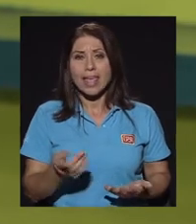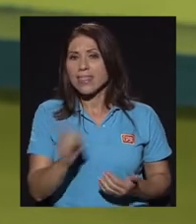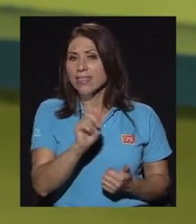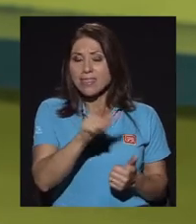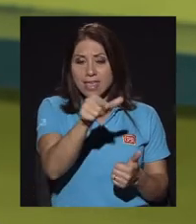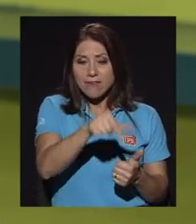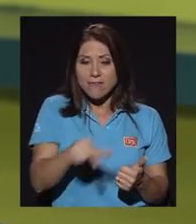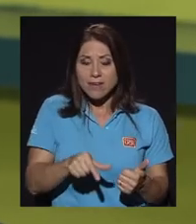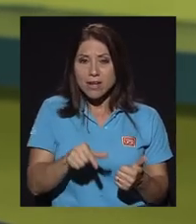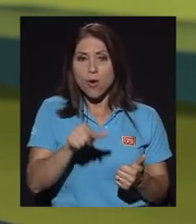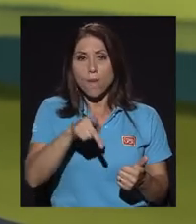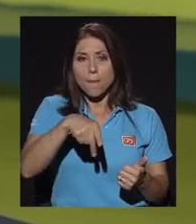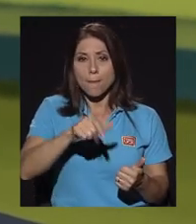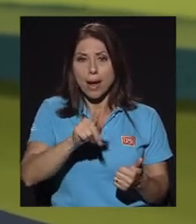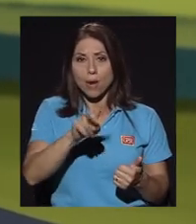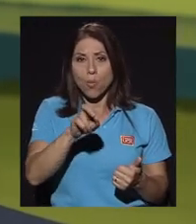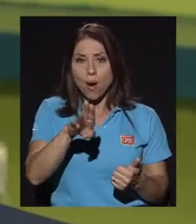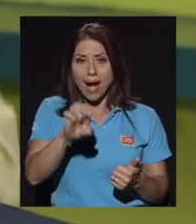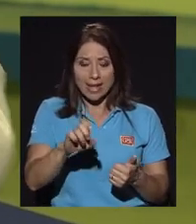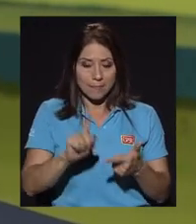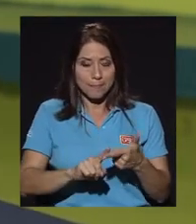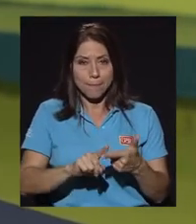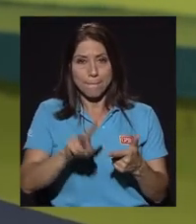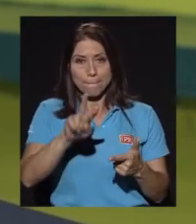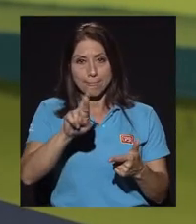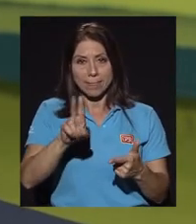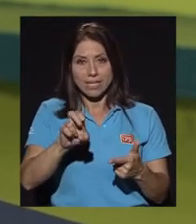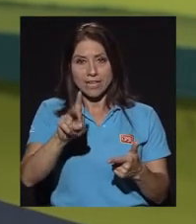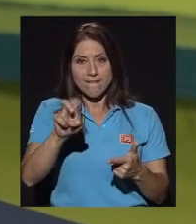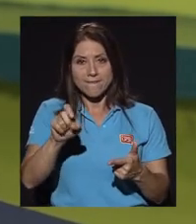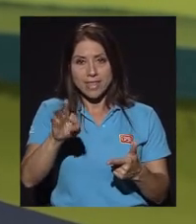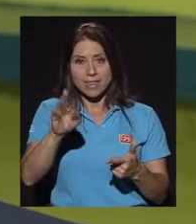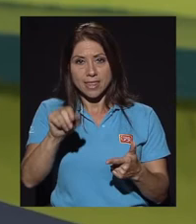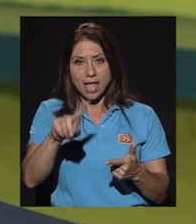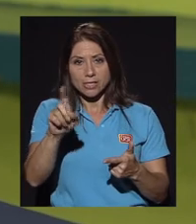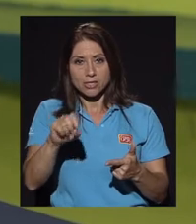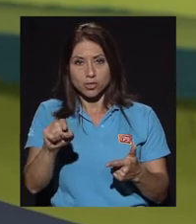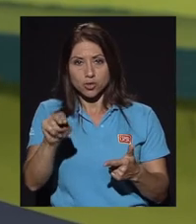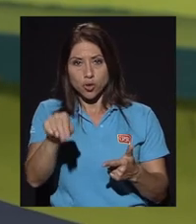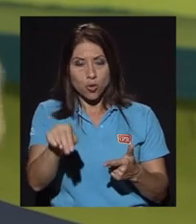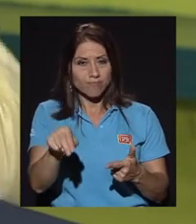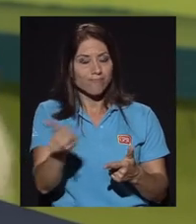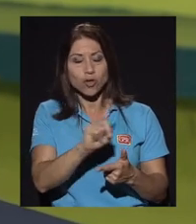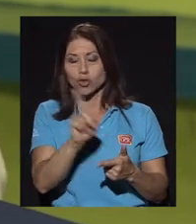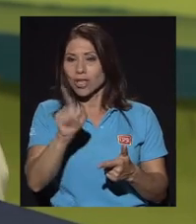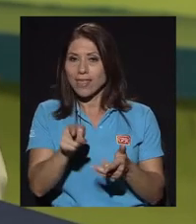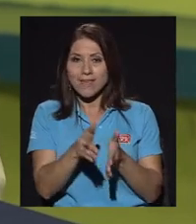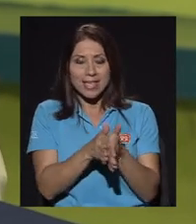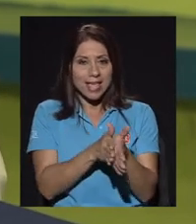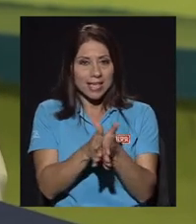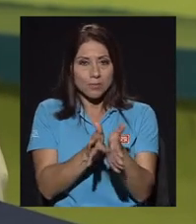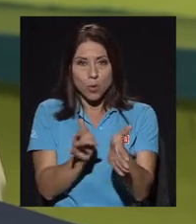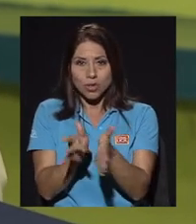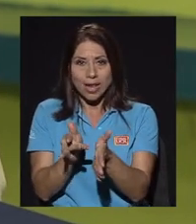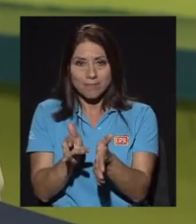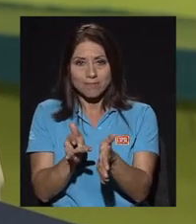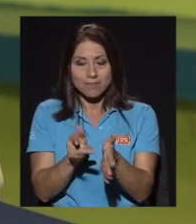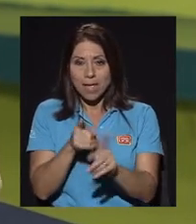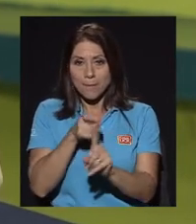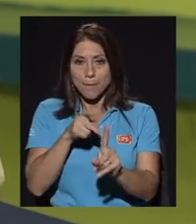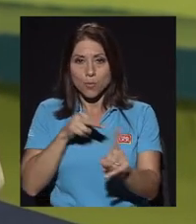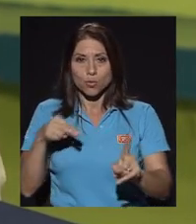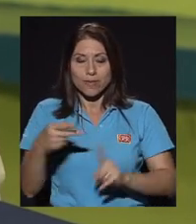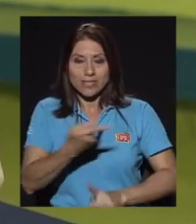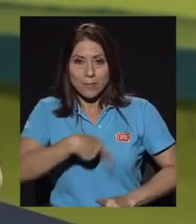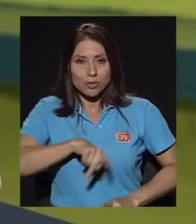el Pacuare, ni el Reventazón, ni ninguno de estos ríos se deben explotar. Ya desde un punto de vista personal,